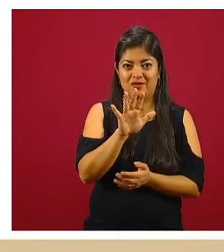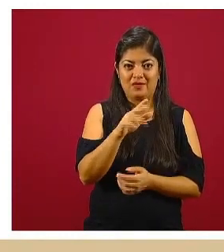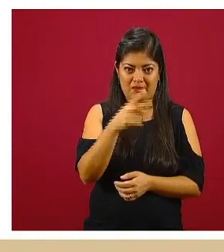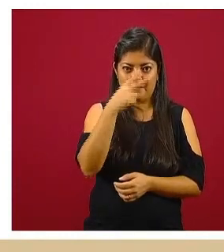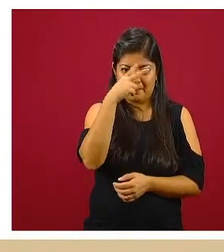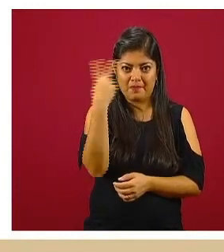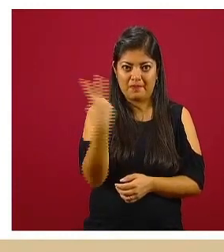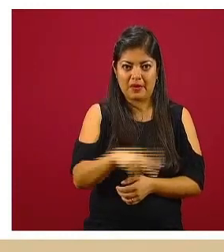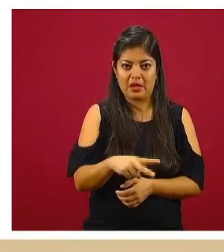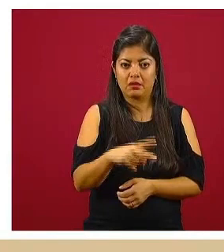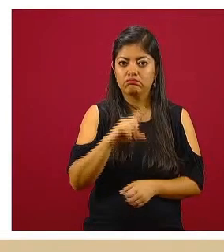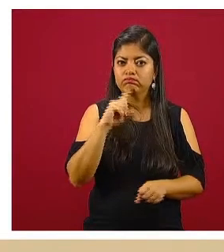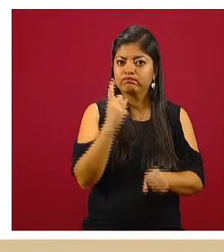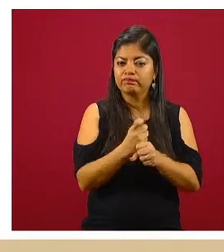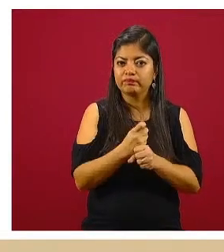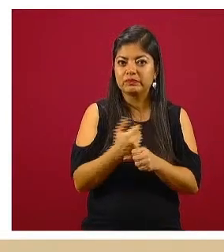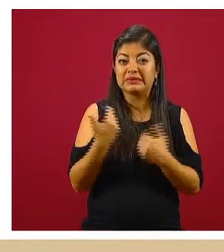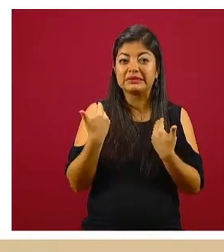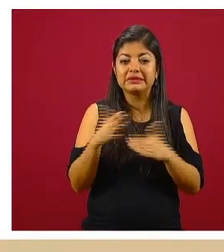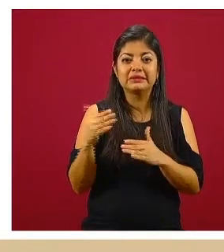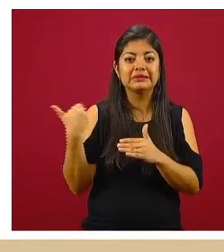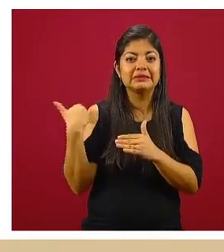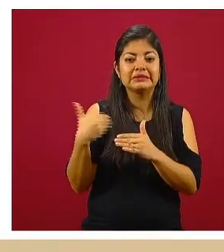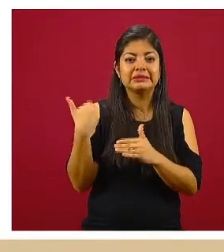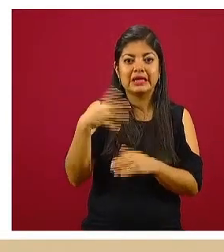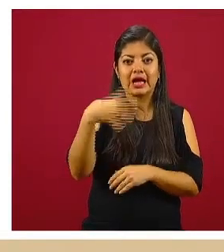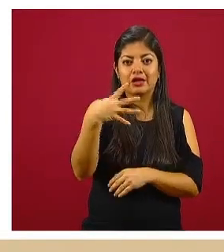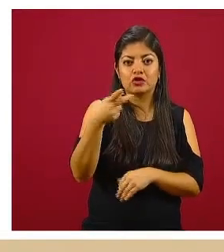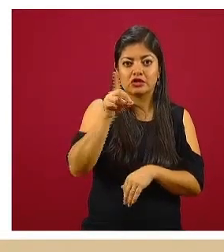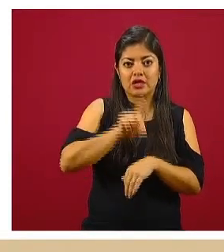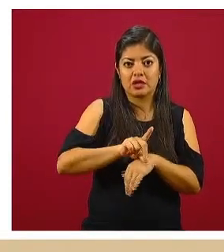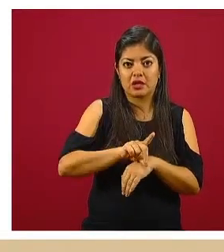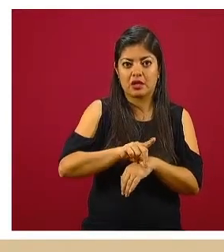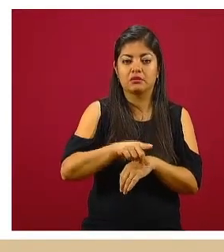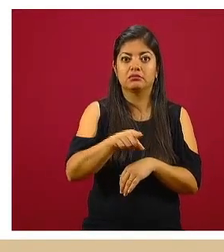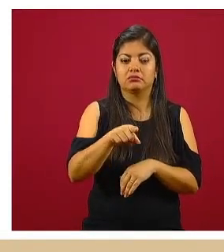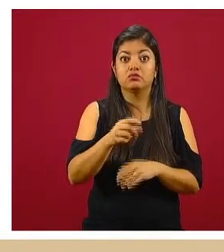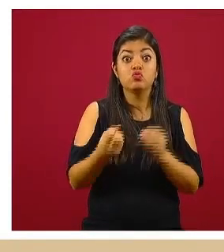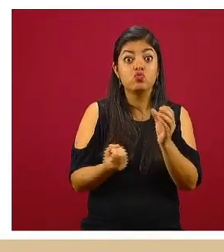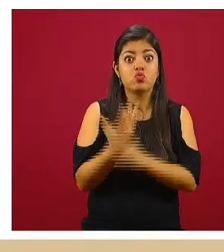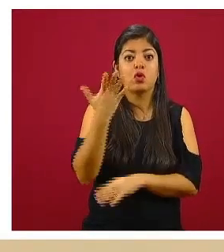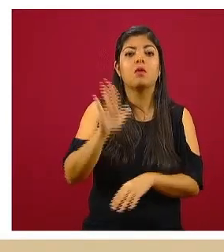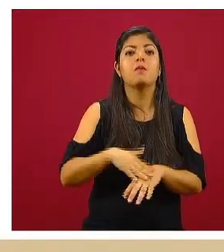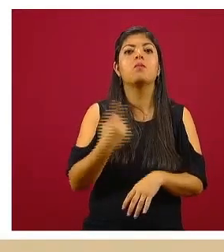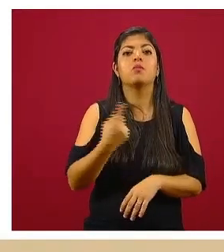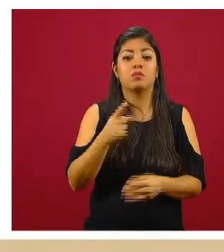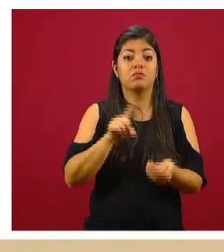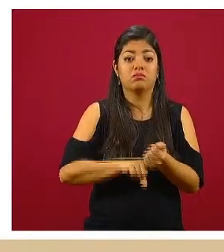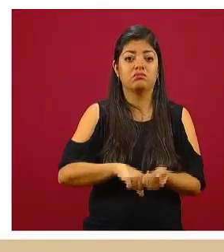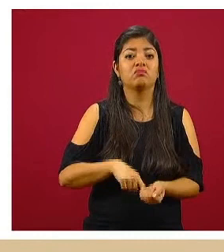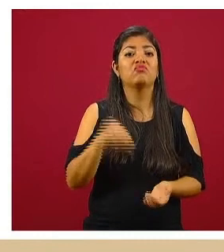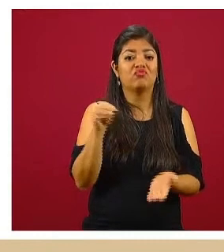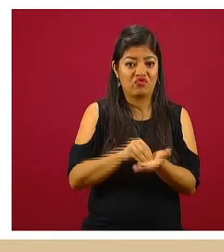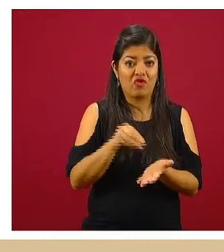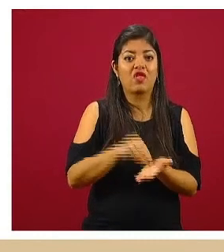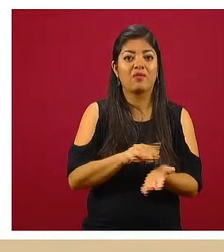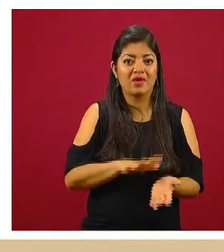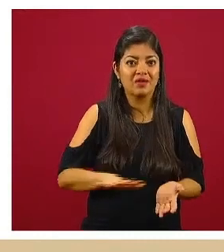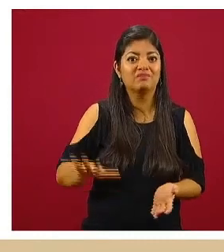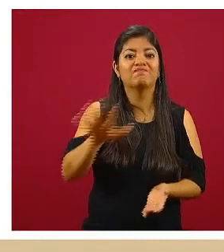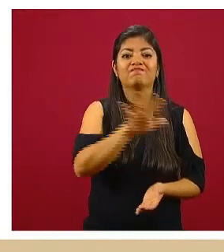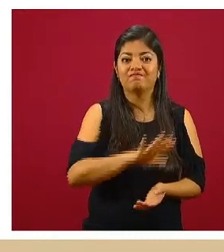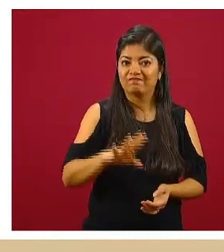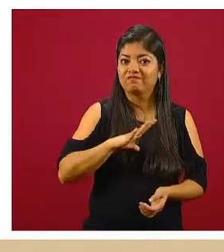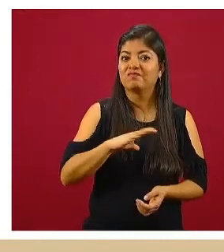mayor cantidad de casos recientes, casos de los últimos 14 días. Esto es relevante porque esto habla de que sigue siendo la parte